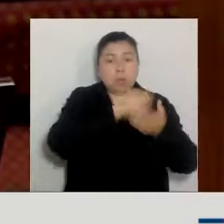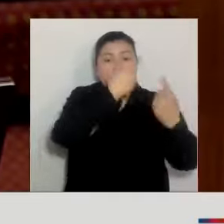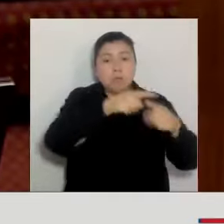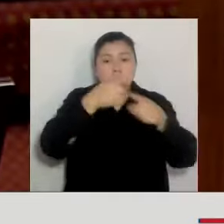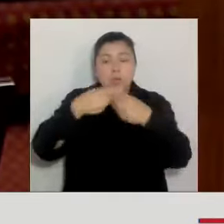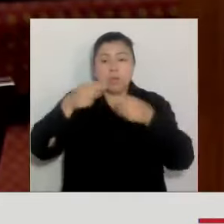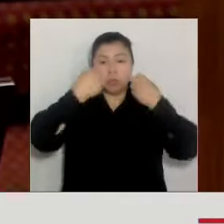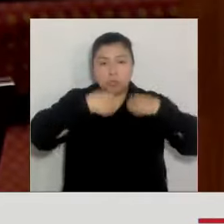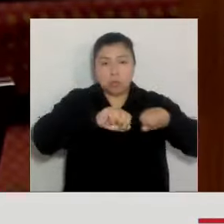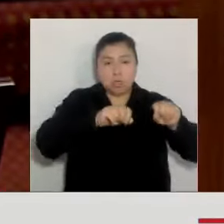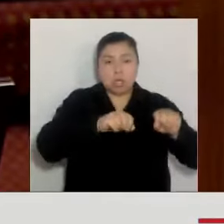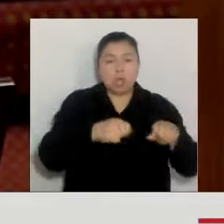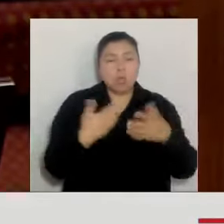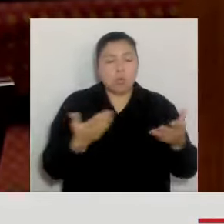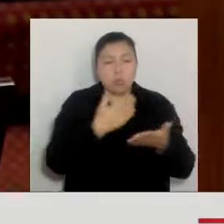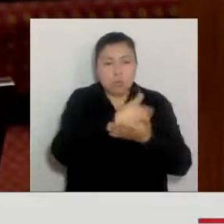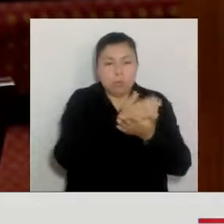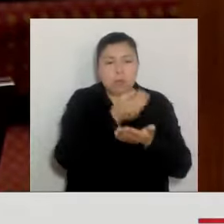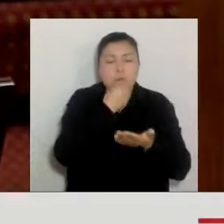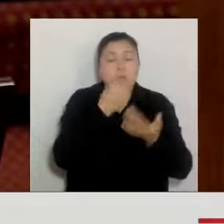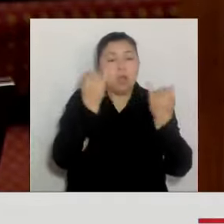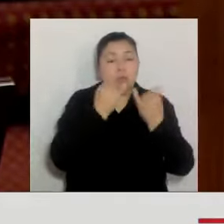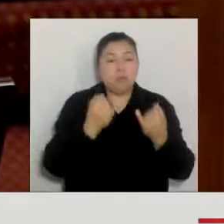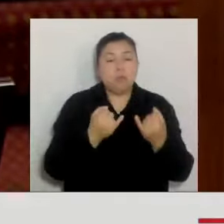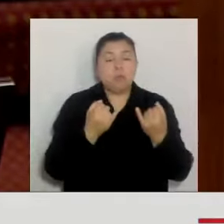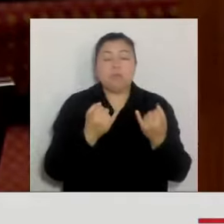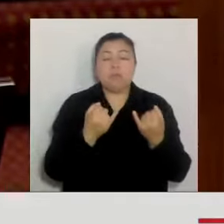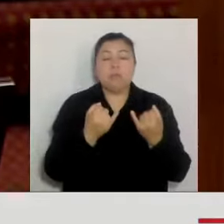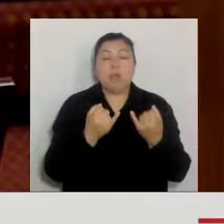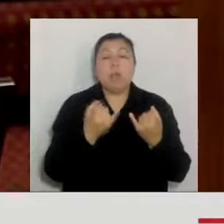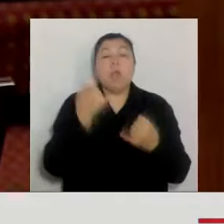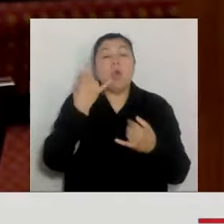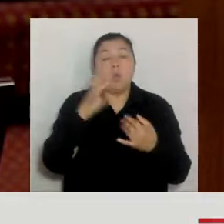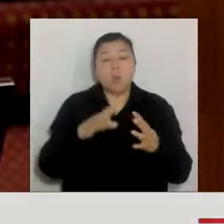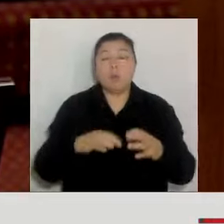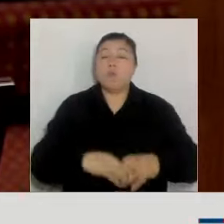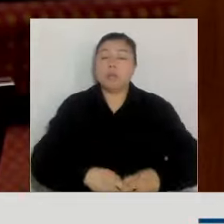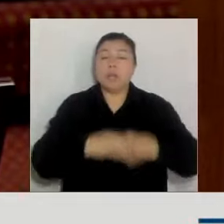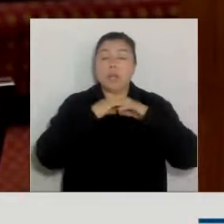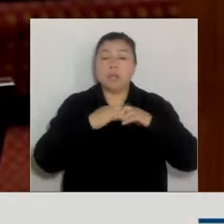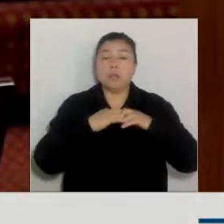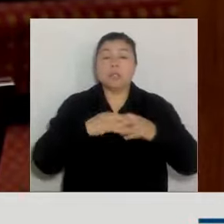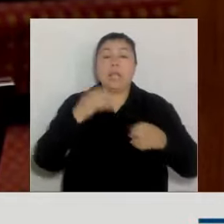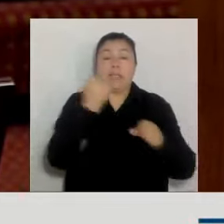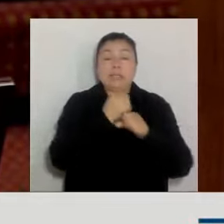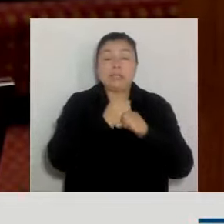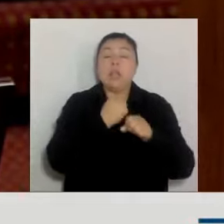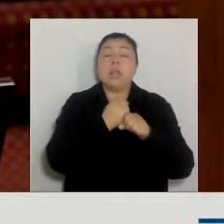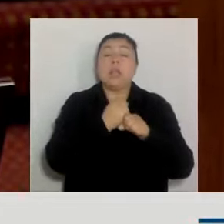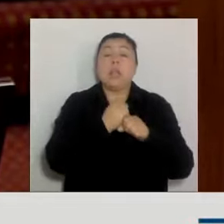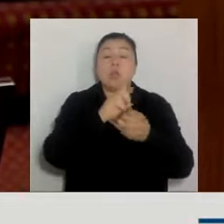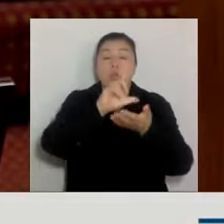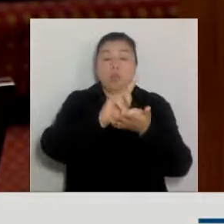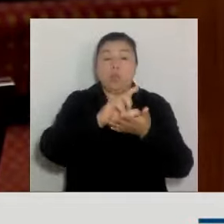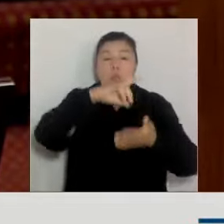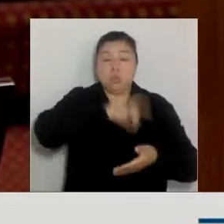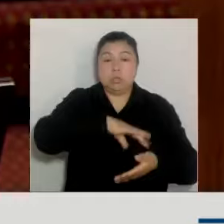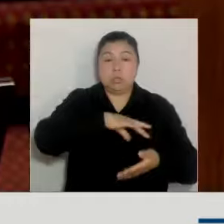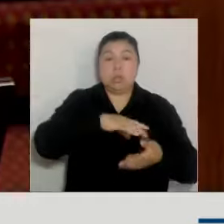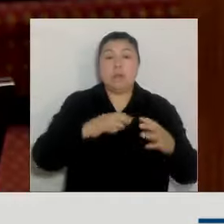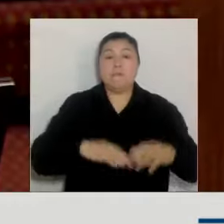es la única manera de fortalecer nuestra producción local de fortalecer también eh a los